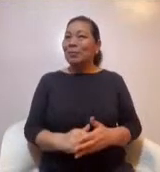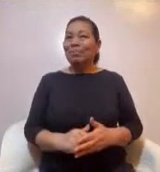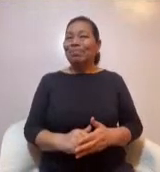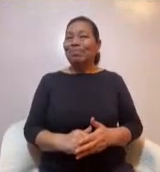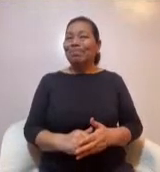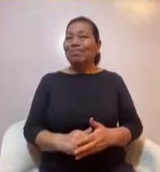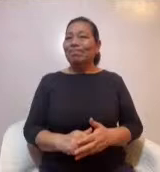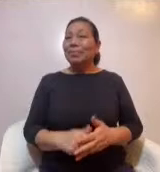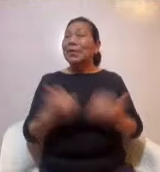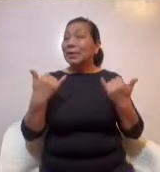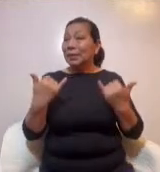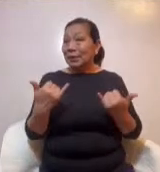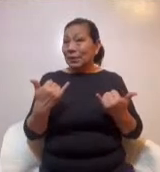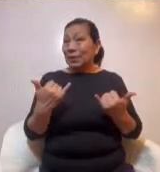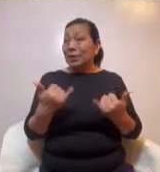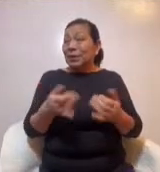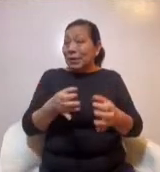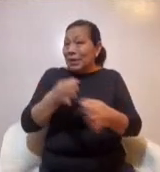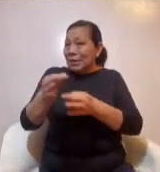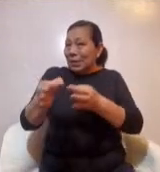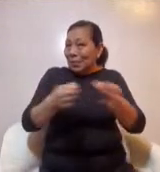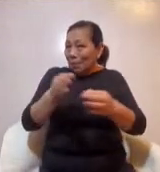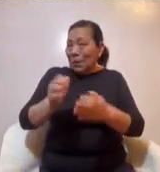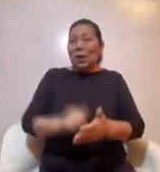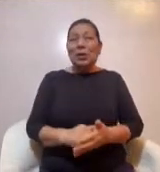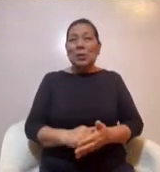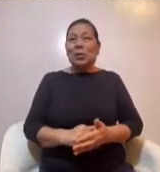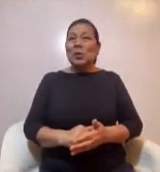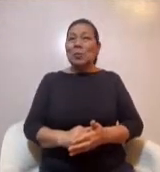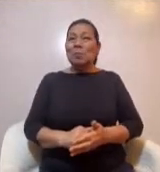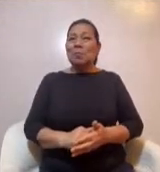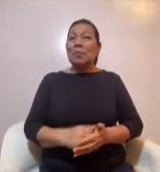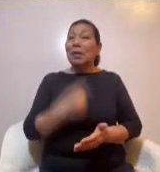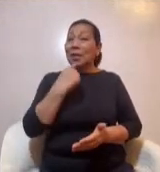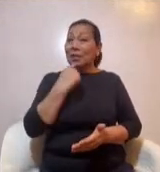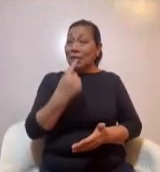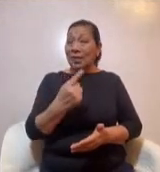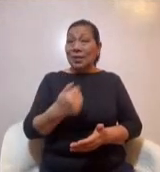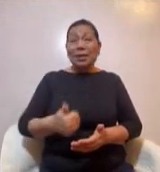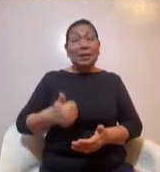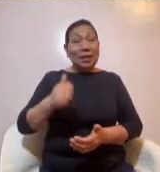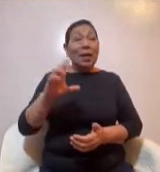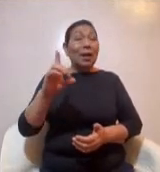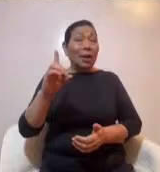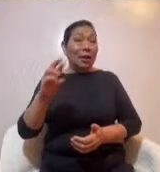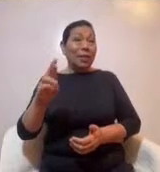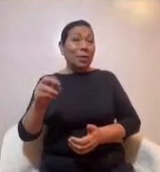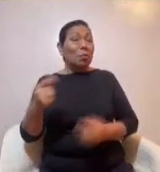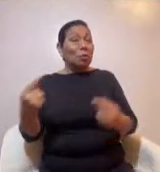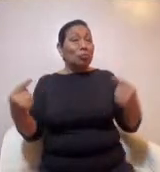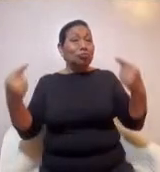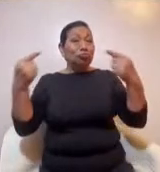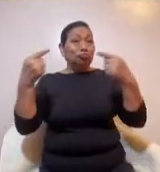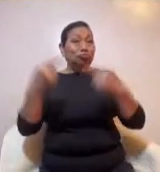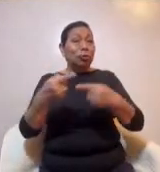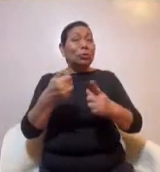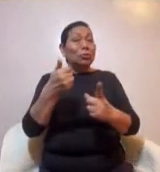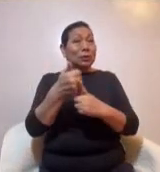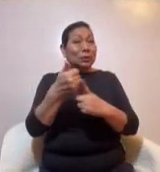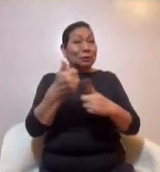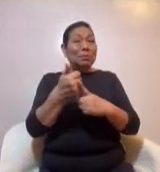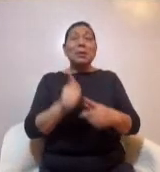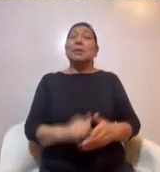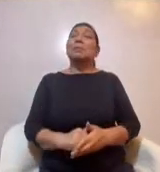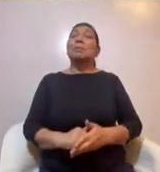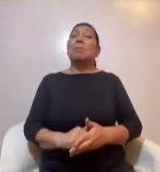Entonces, en esa justificación, que efectivamente, como menciona la magistrada Ledesma, es contradictoria